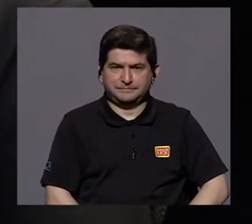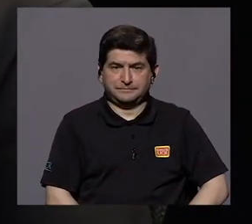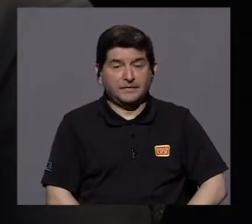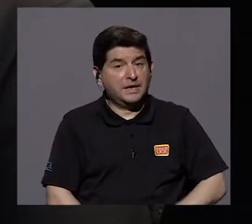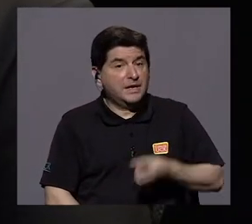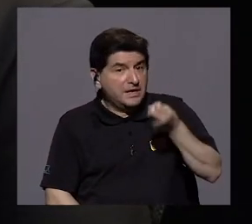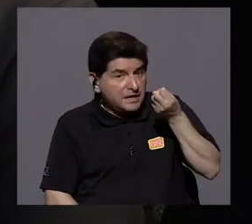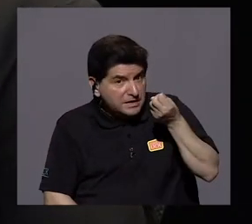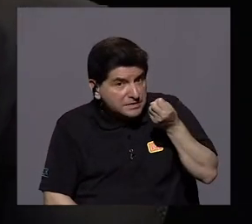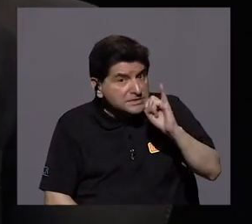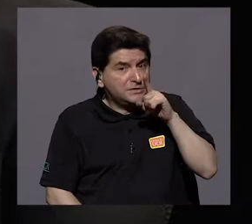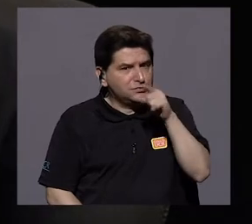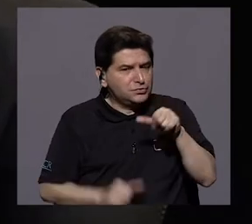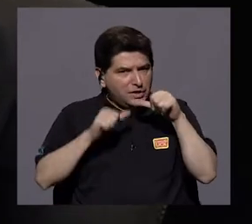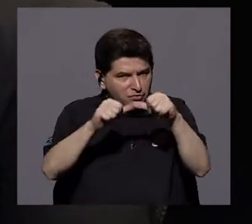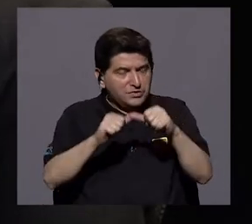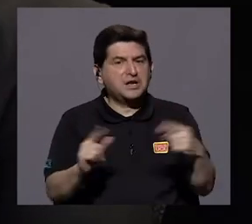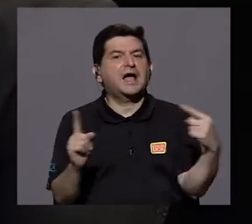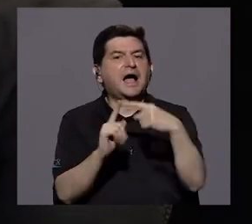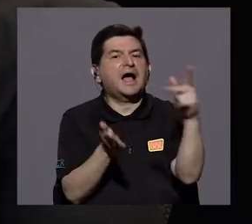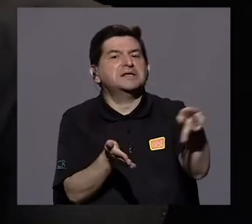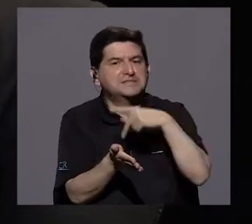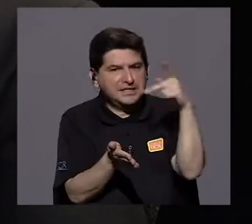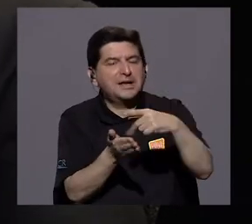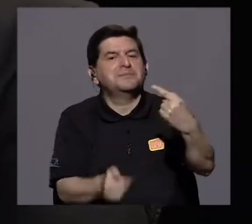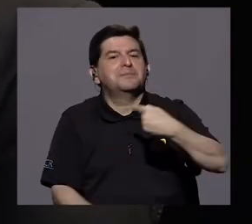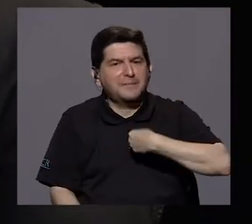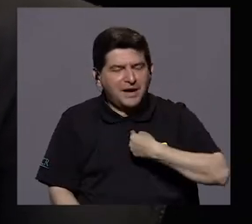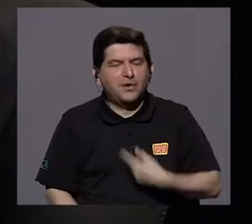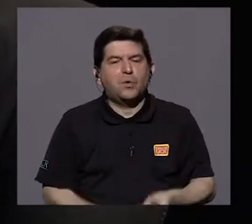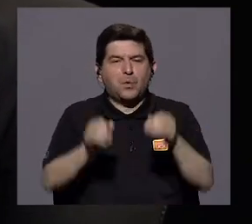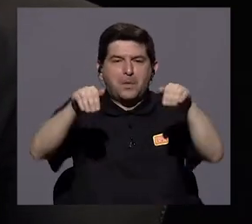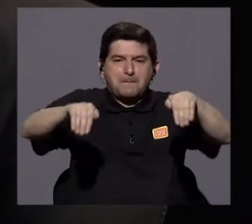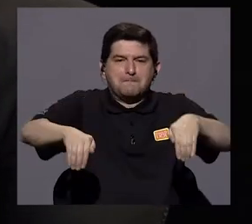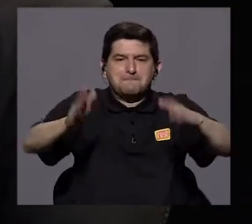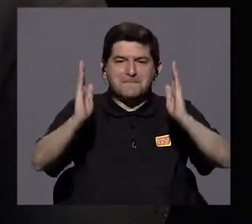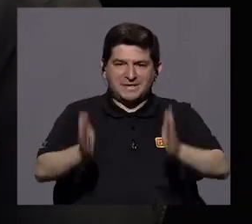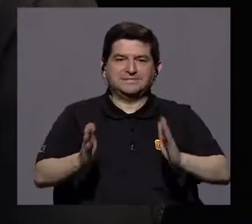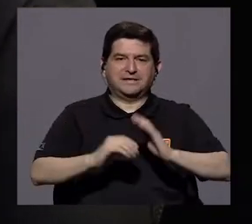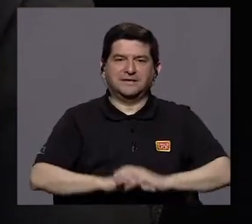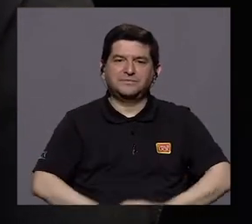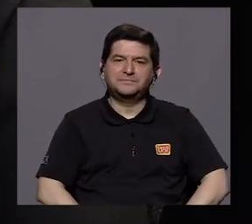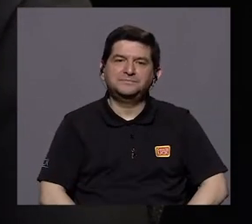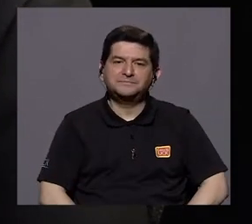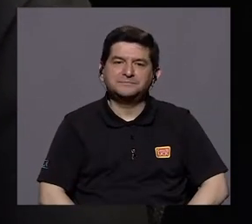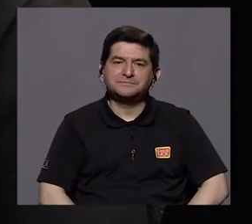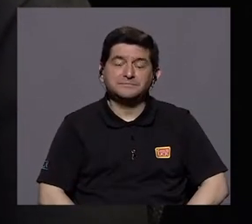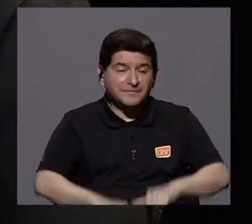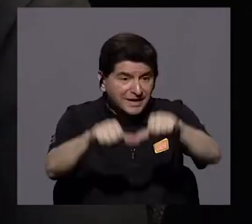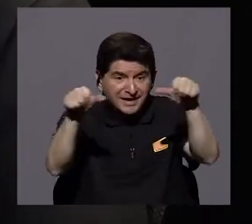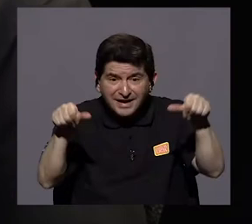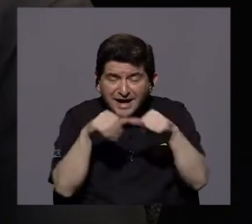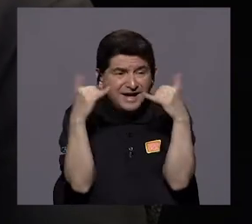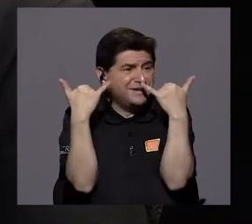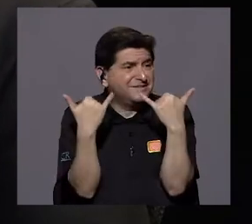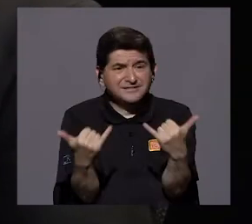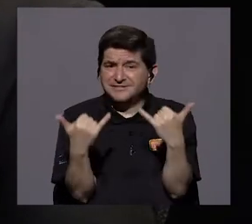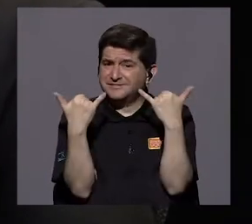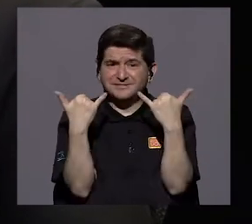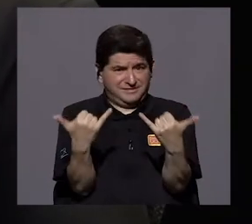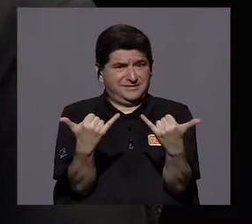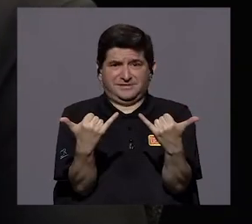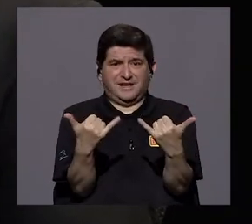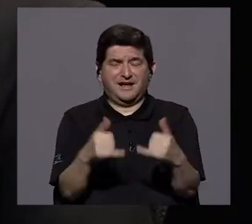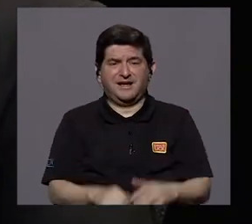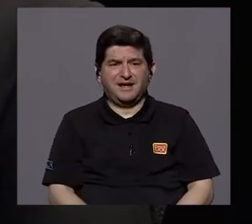más, si sigue hasta el salario que devengo como magistrado, o sea, estos ámbitos